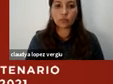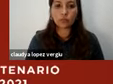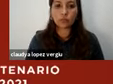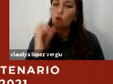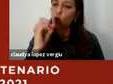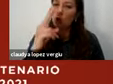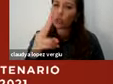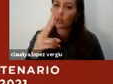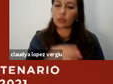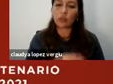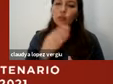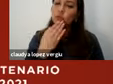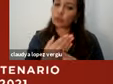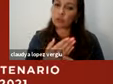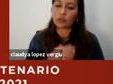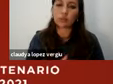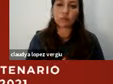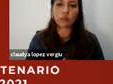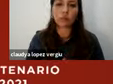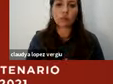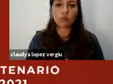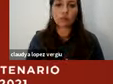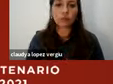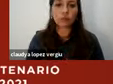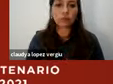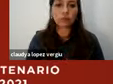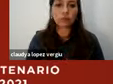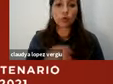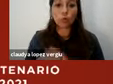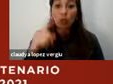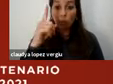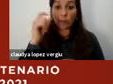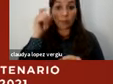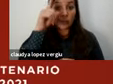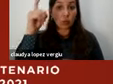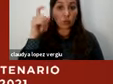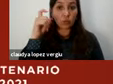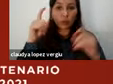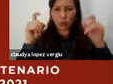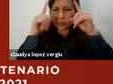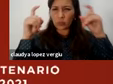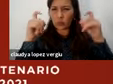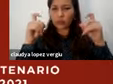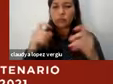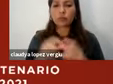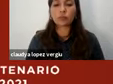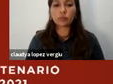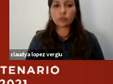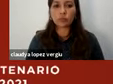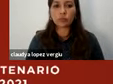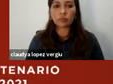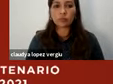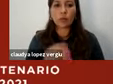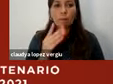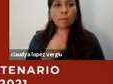Ok, muy bien. Aquí hay una pregunta aquí que dice de Cristina González, dice, para las